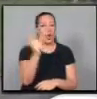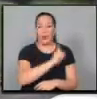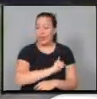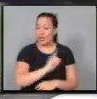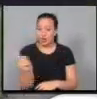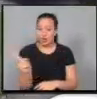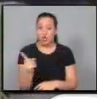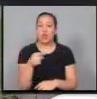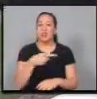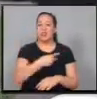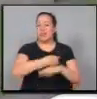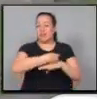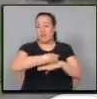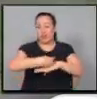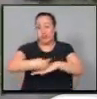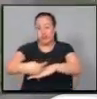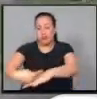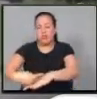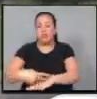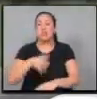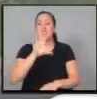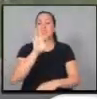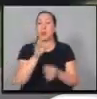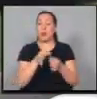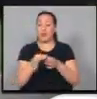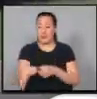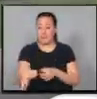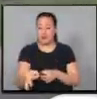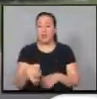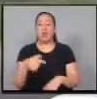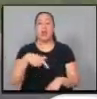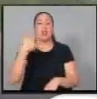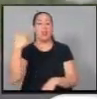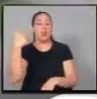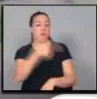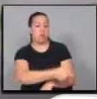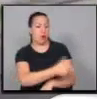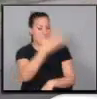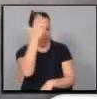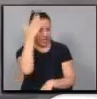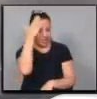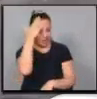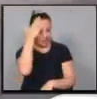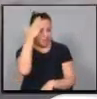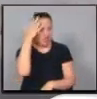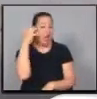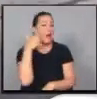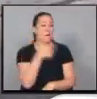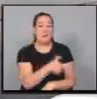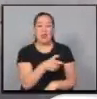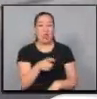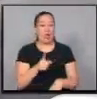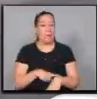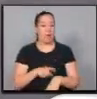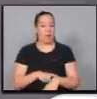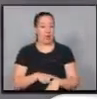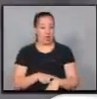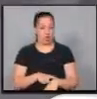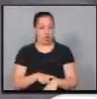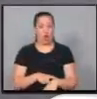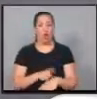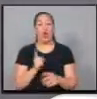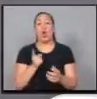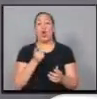altura lo arrastraron por lo menos 50 metros y aquí le pegan un tiro en la cabeza. Lo mataron prácticamente en el acto. Los